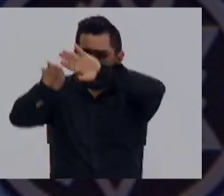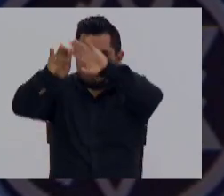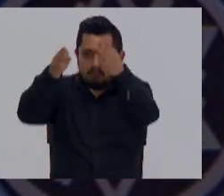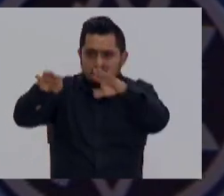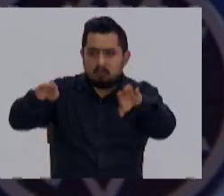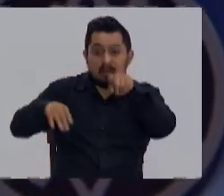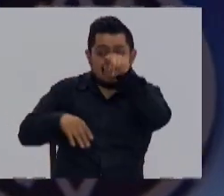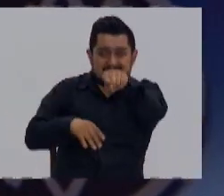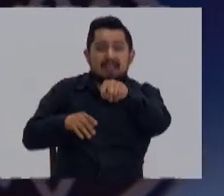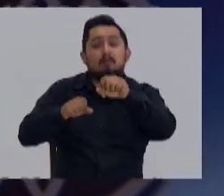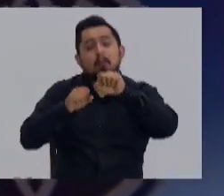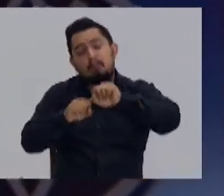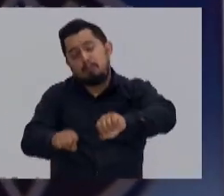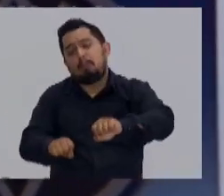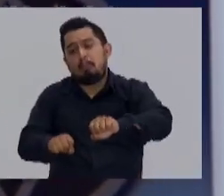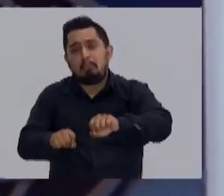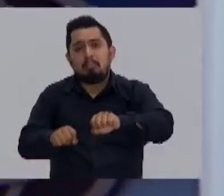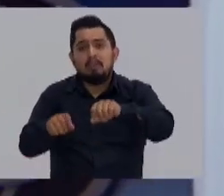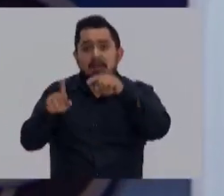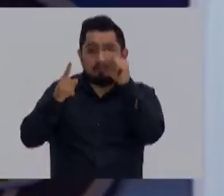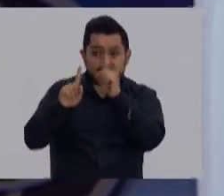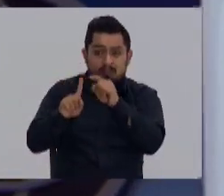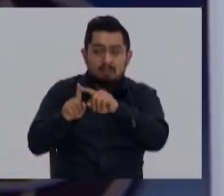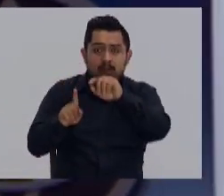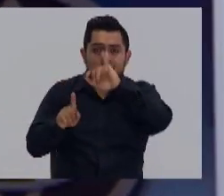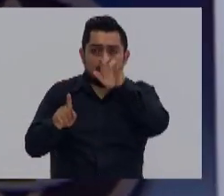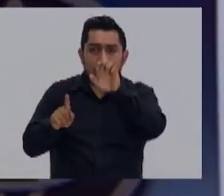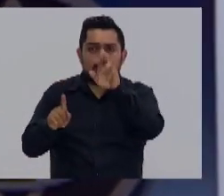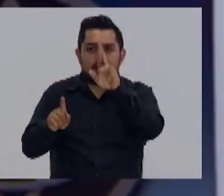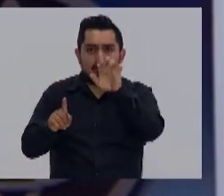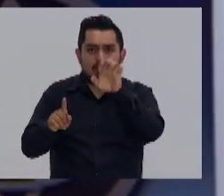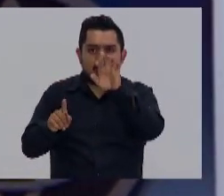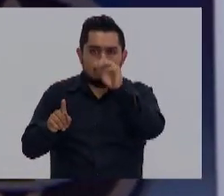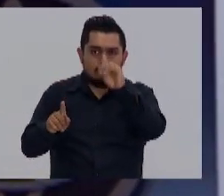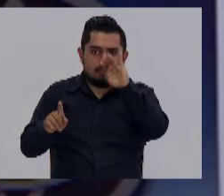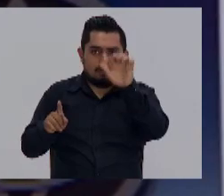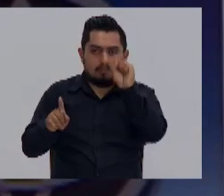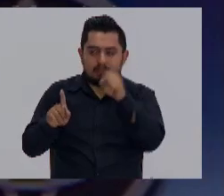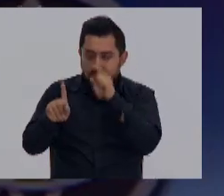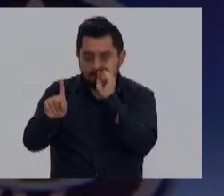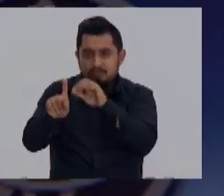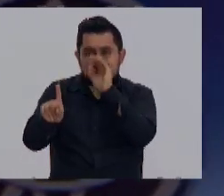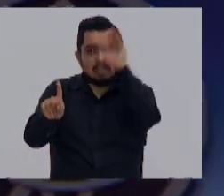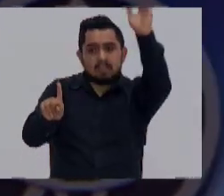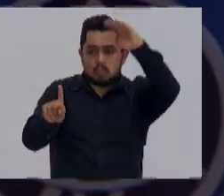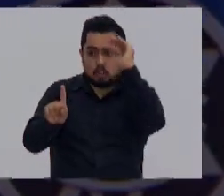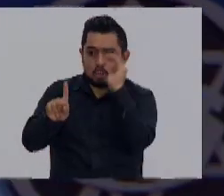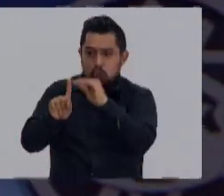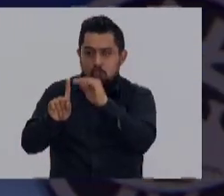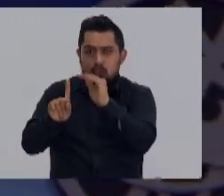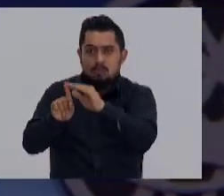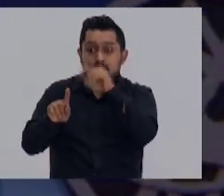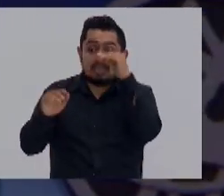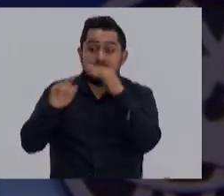murió. A Jeremías Dios lo llamó para que llegara un mensaje que tampoco el pueblo quiso